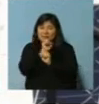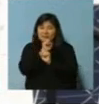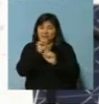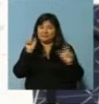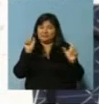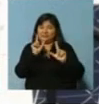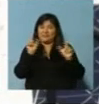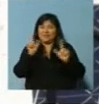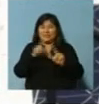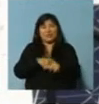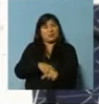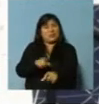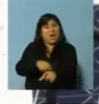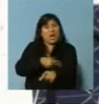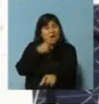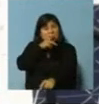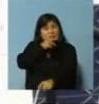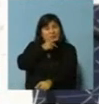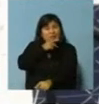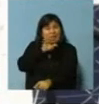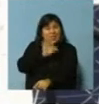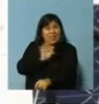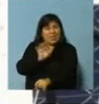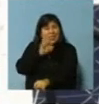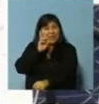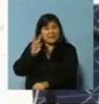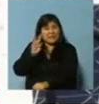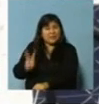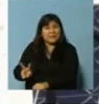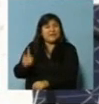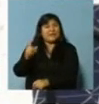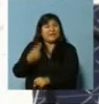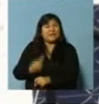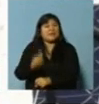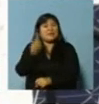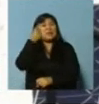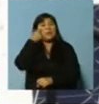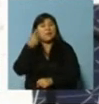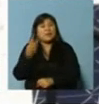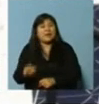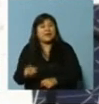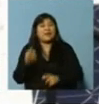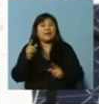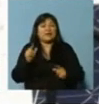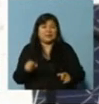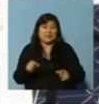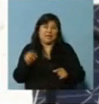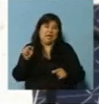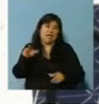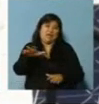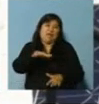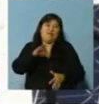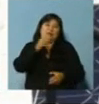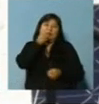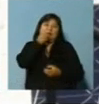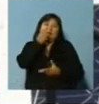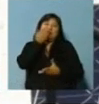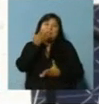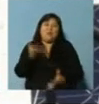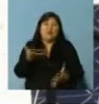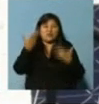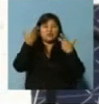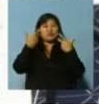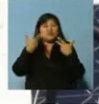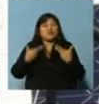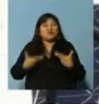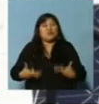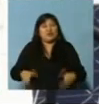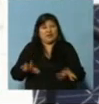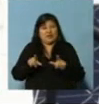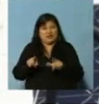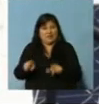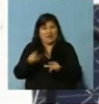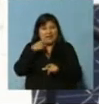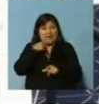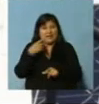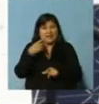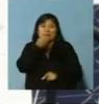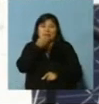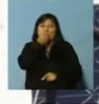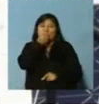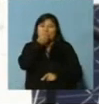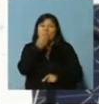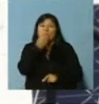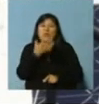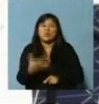verdad que no estoy acostumbrado a este paisaje. Esto es un paraíso. Realmente es una